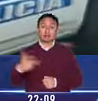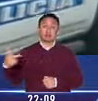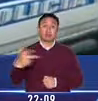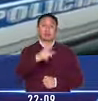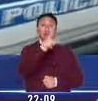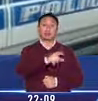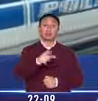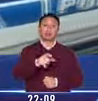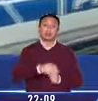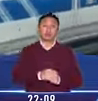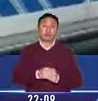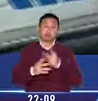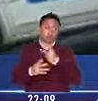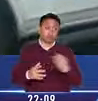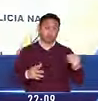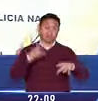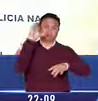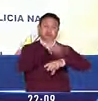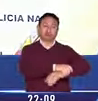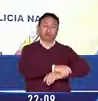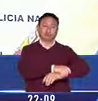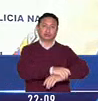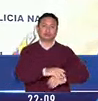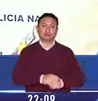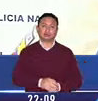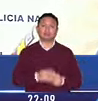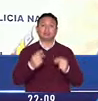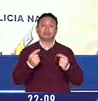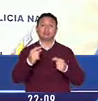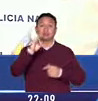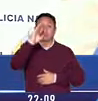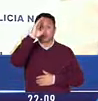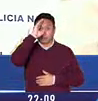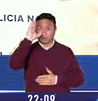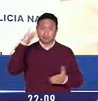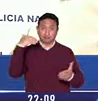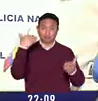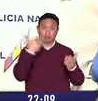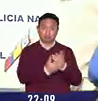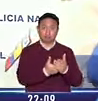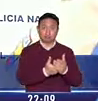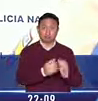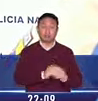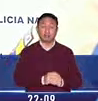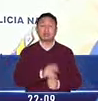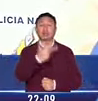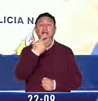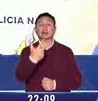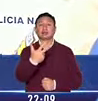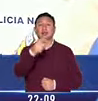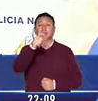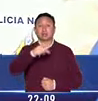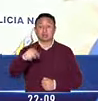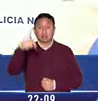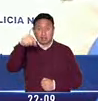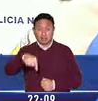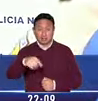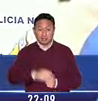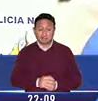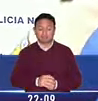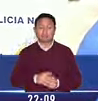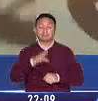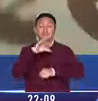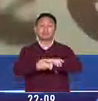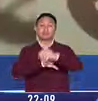capturarlos al momento que intentaban huir. Por la rápida intervención policial se logró la detención en delito flagrante de 3